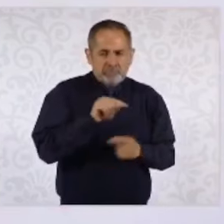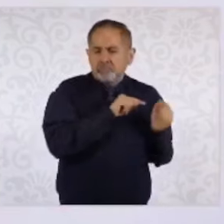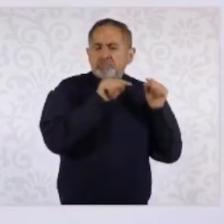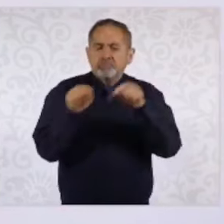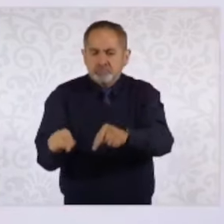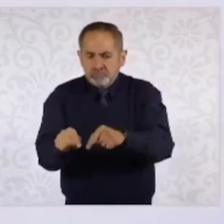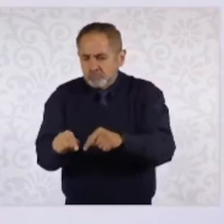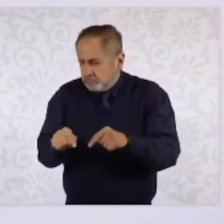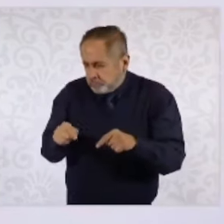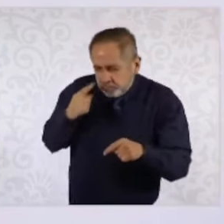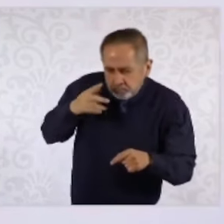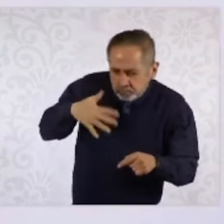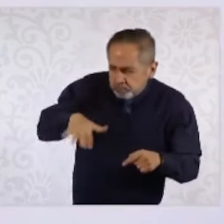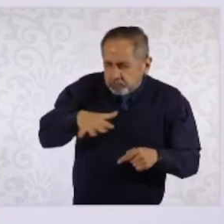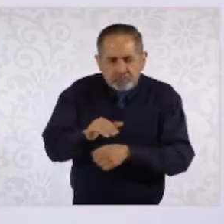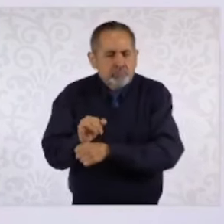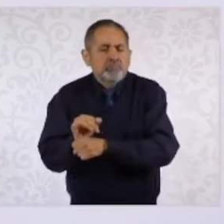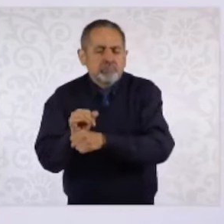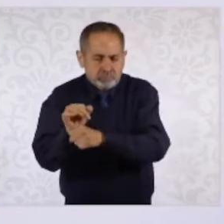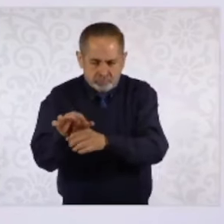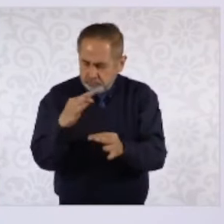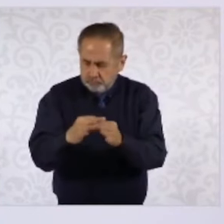puestos a disposición.